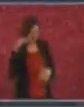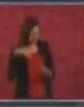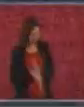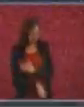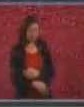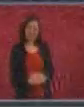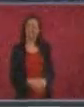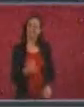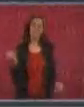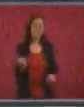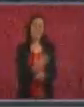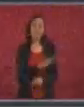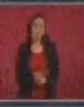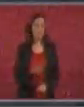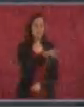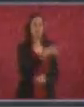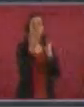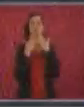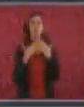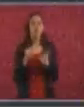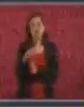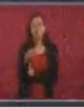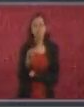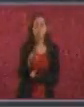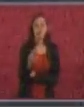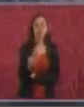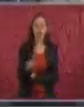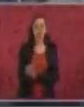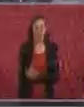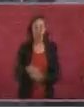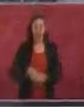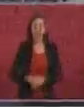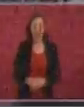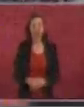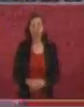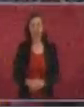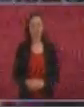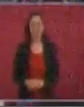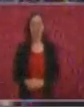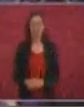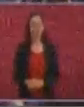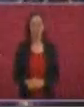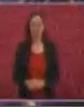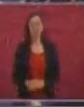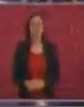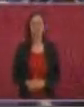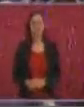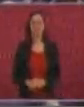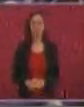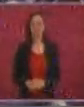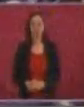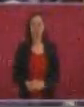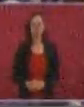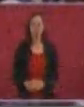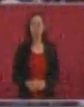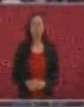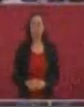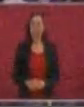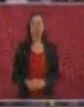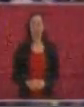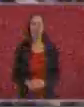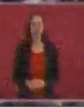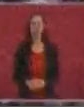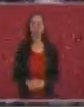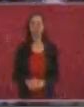de México? En las últimas dos elecciones tenemos botones de muestra, como hay otros más atrás, de que en la elección